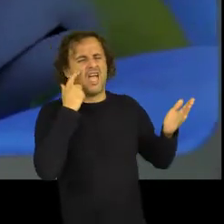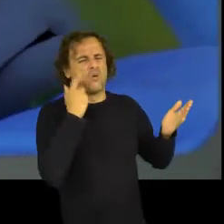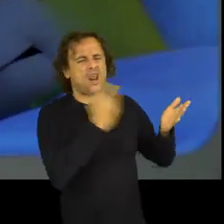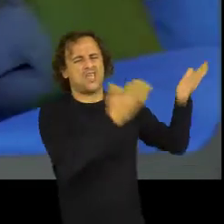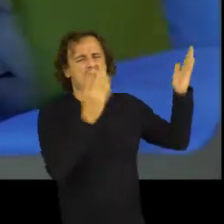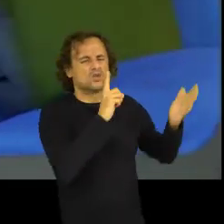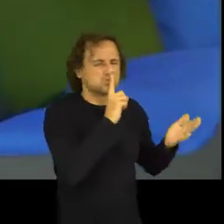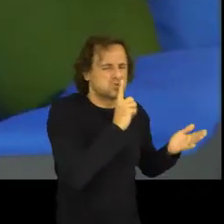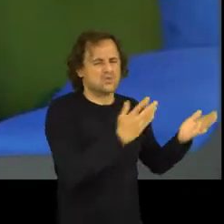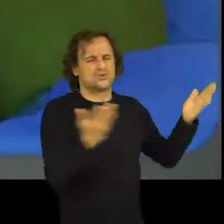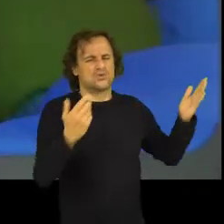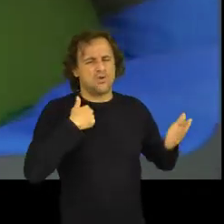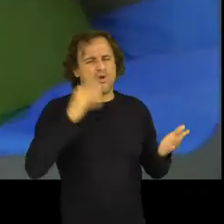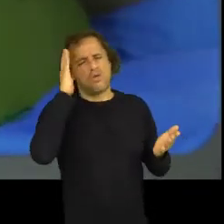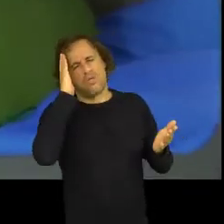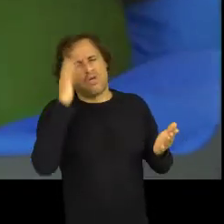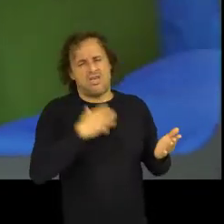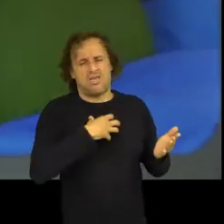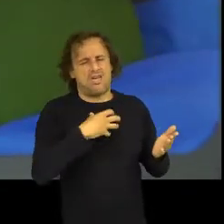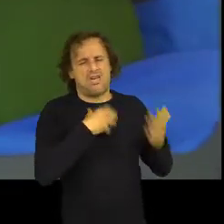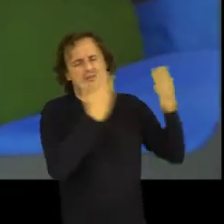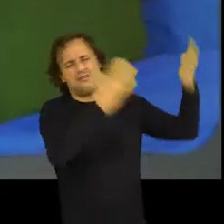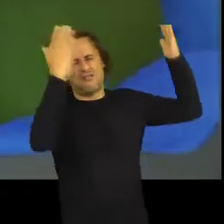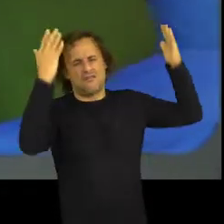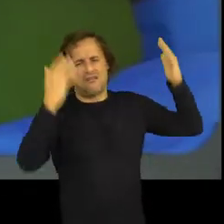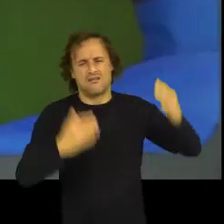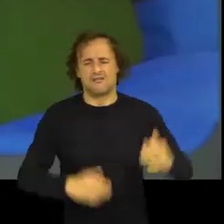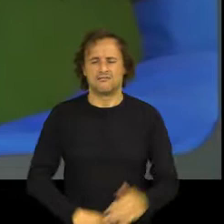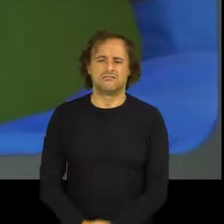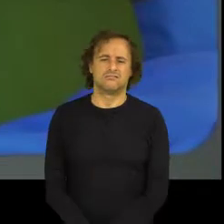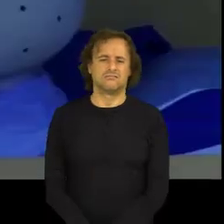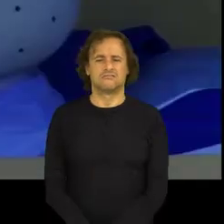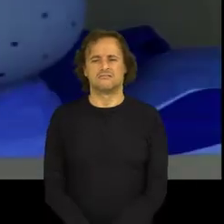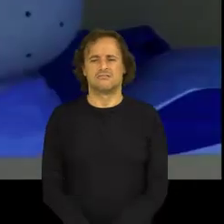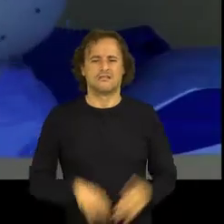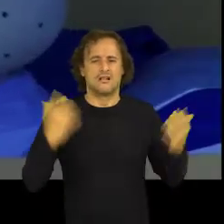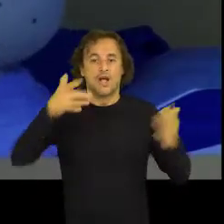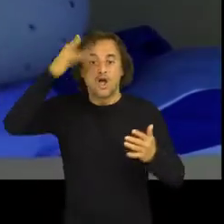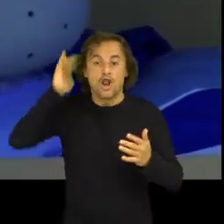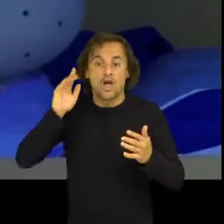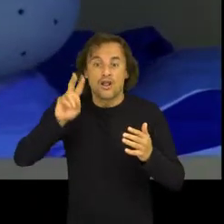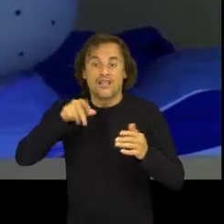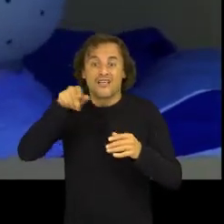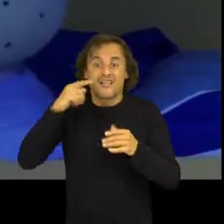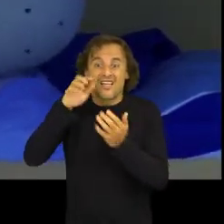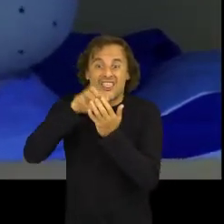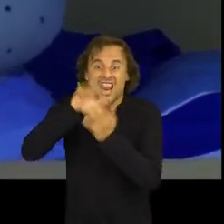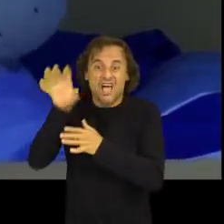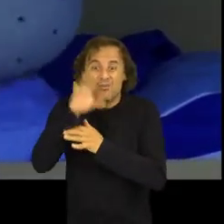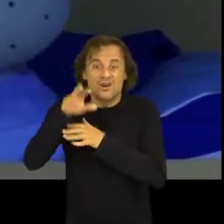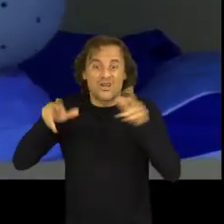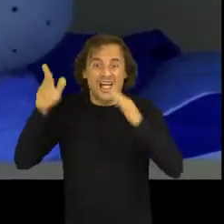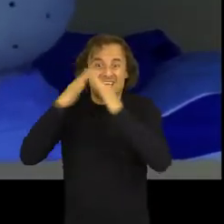Braulio. Cala, que non me deixas dormir. Loli, entrou